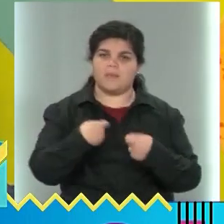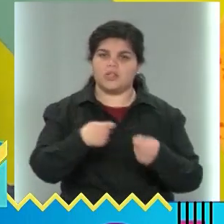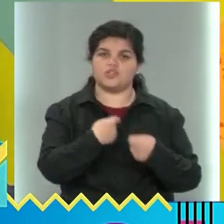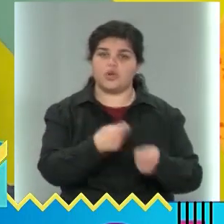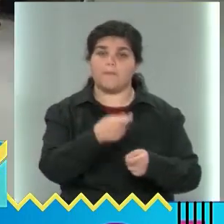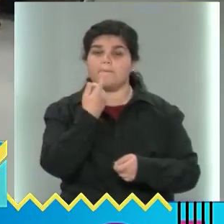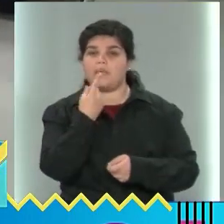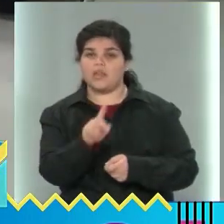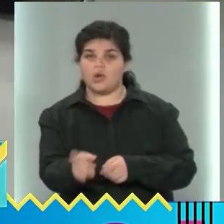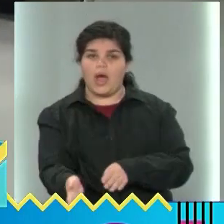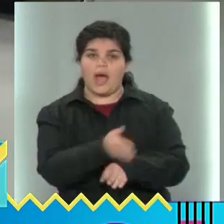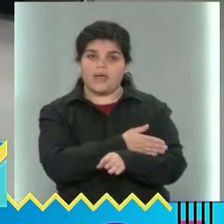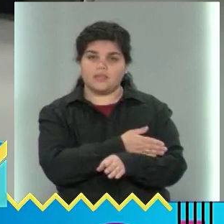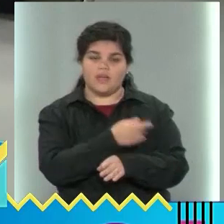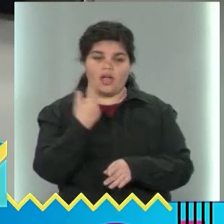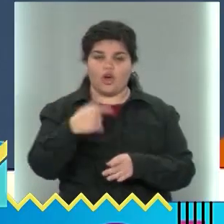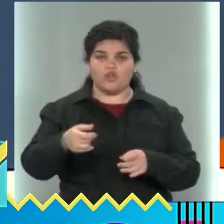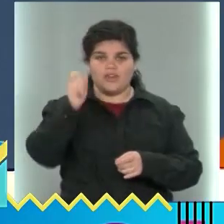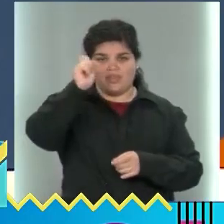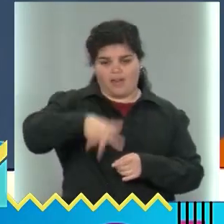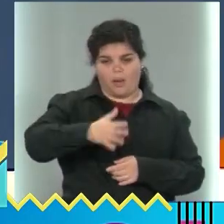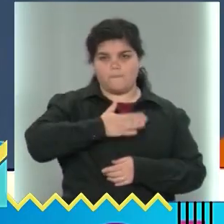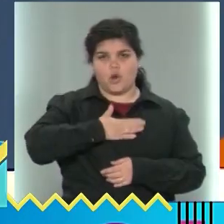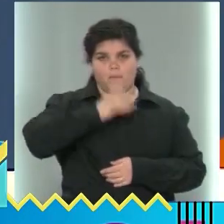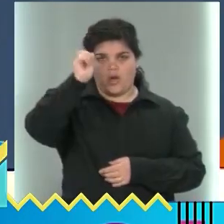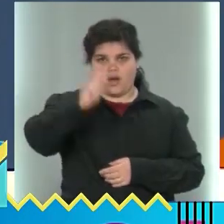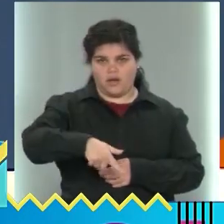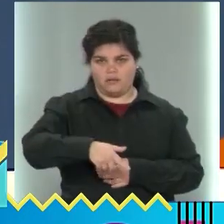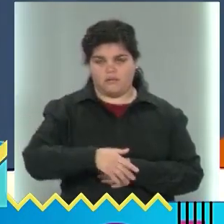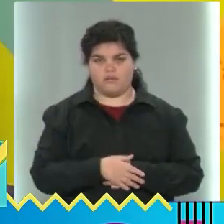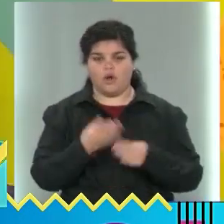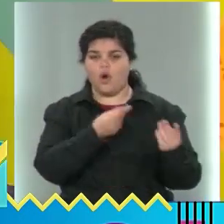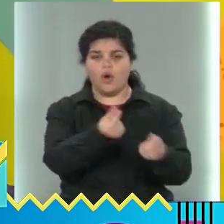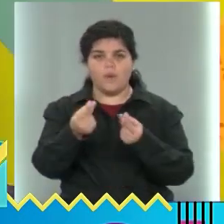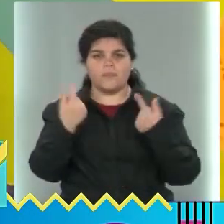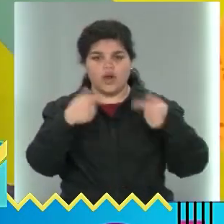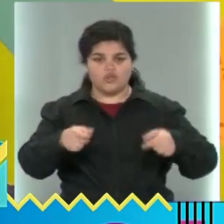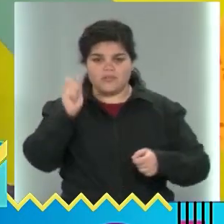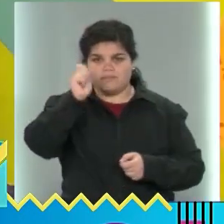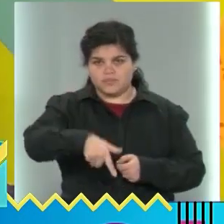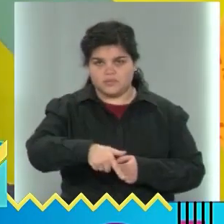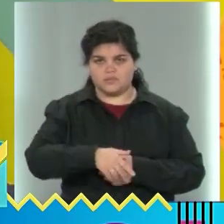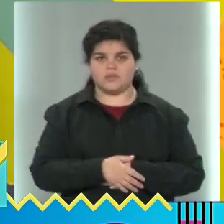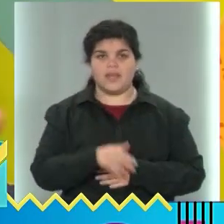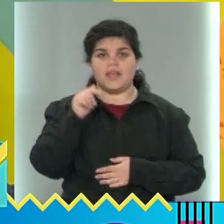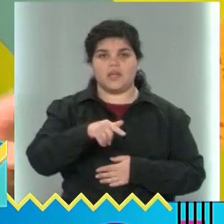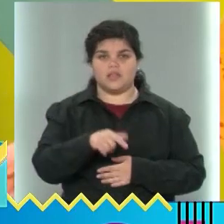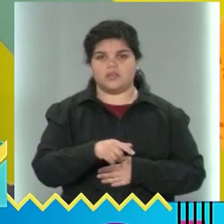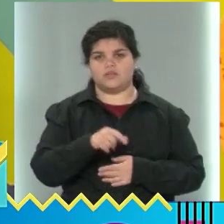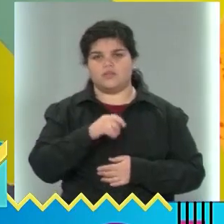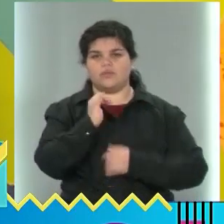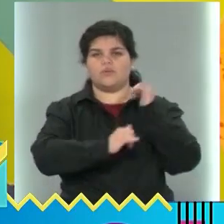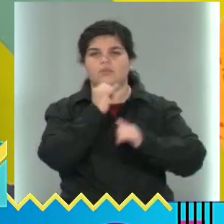con comercio local, que se haga con un compre local. Y esa actividad que se llamó el bono